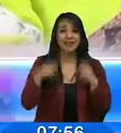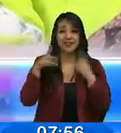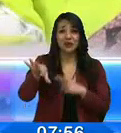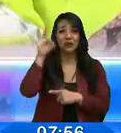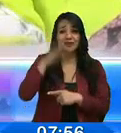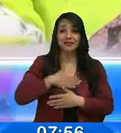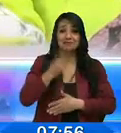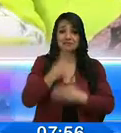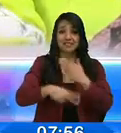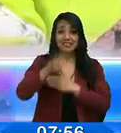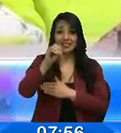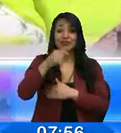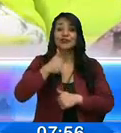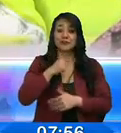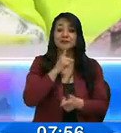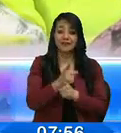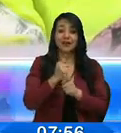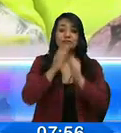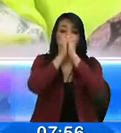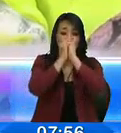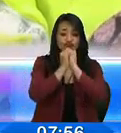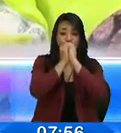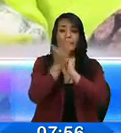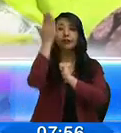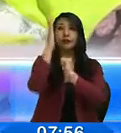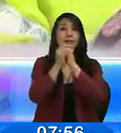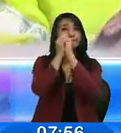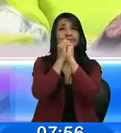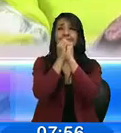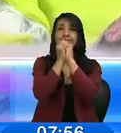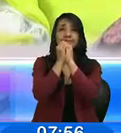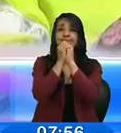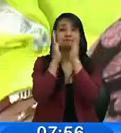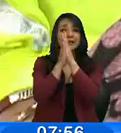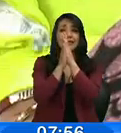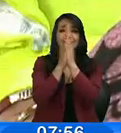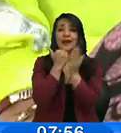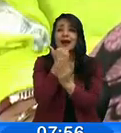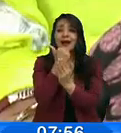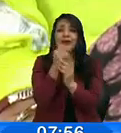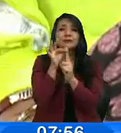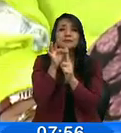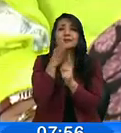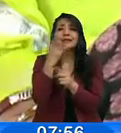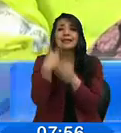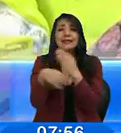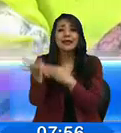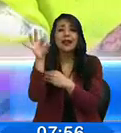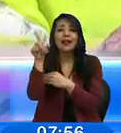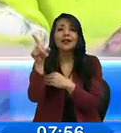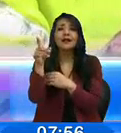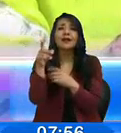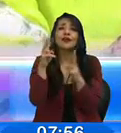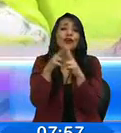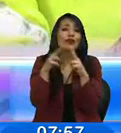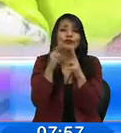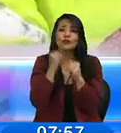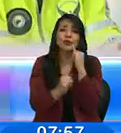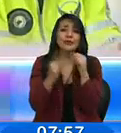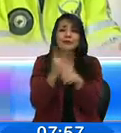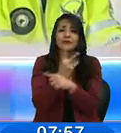le he pedido a Dios en mis oraciones que aunque sea que me dé ese privilegio de ver a mis hijos, aunque sea por última